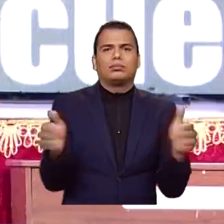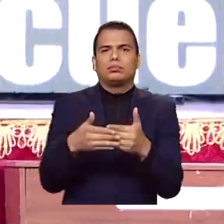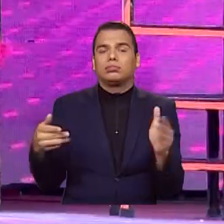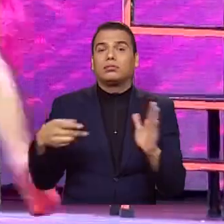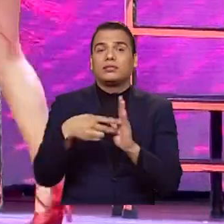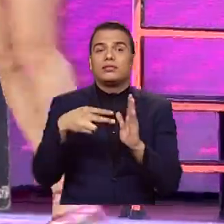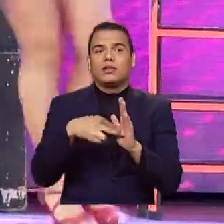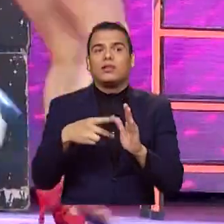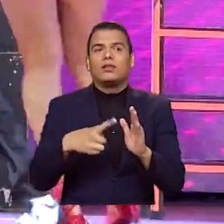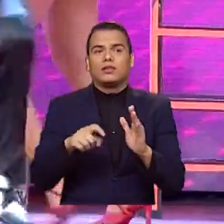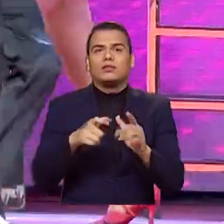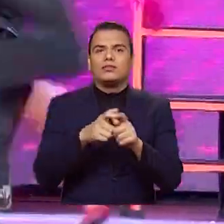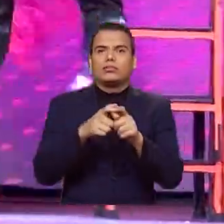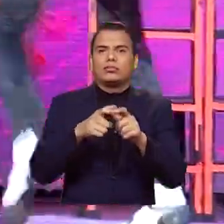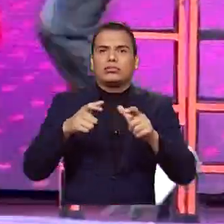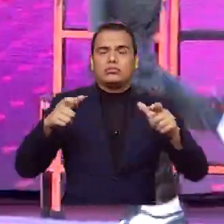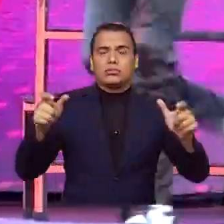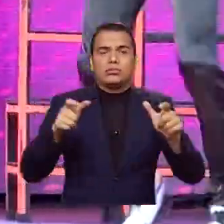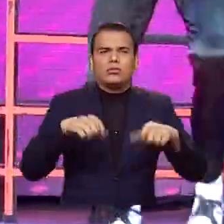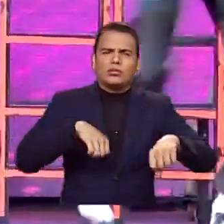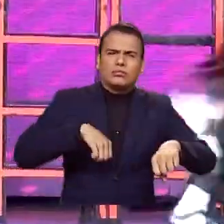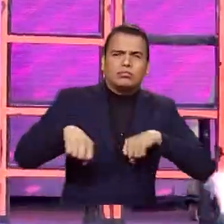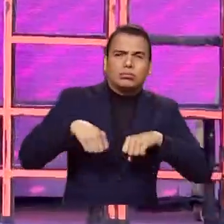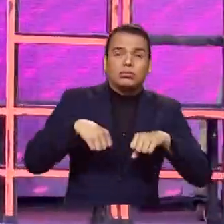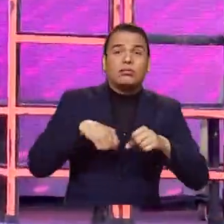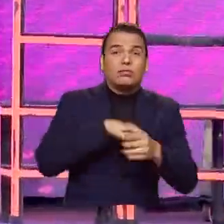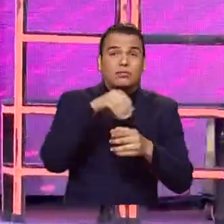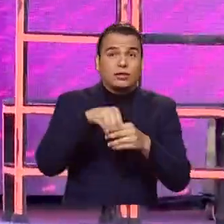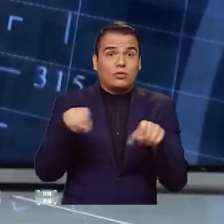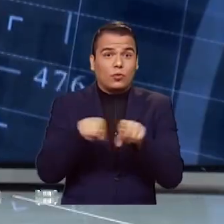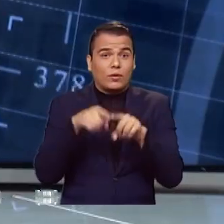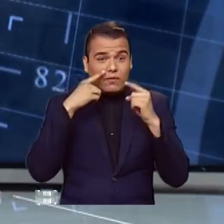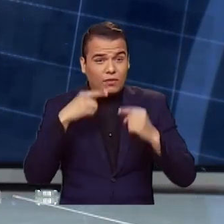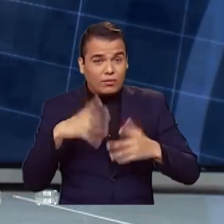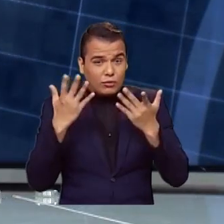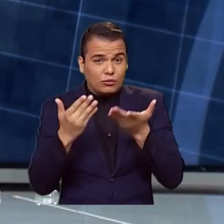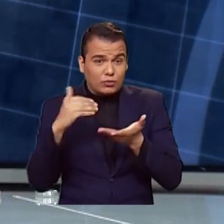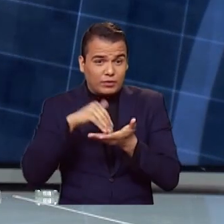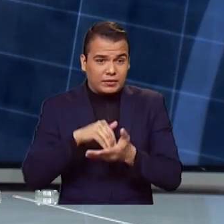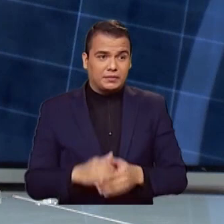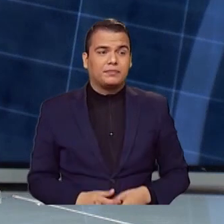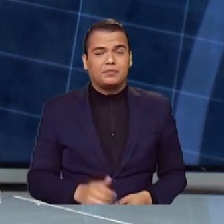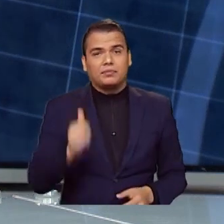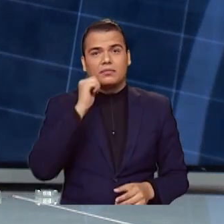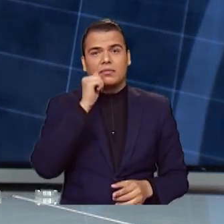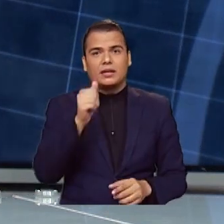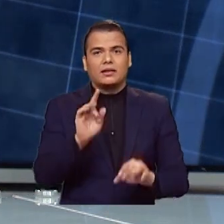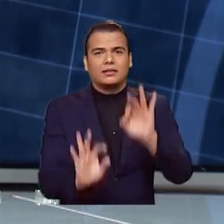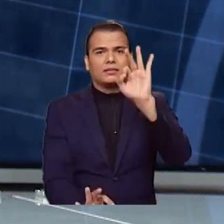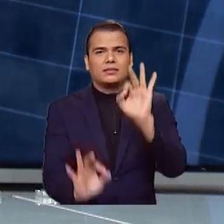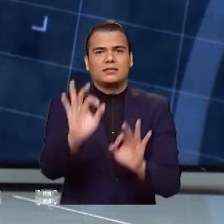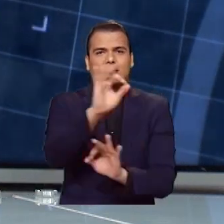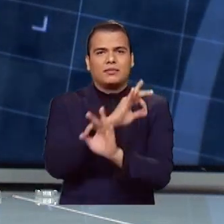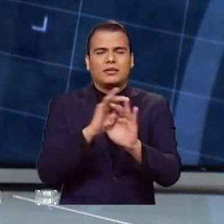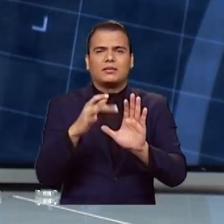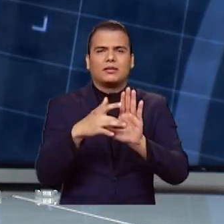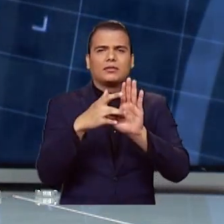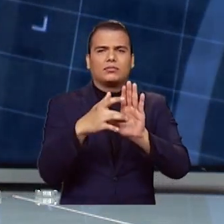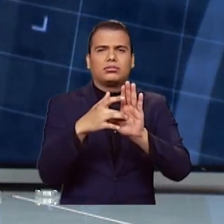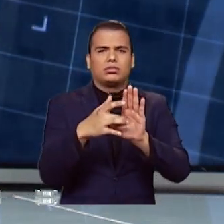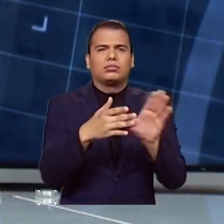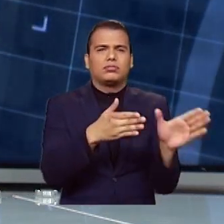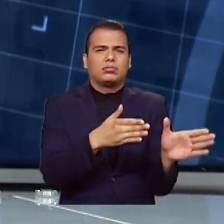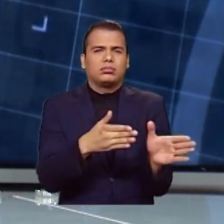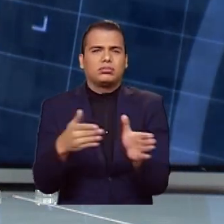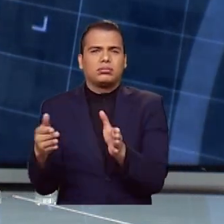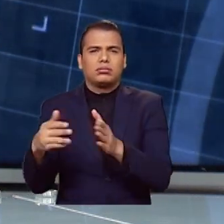muchas más lleguen a experiencias como la del Super Bowl. Y mañana se transmitirá por nuestro canal regional de televisión Telepacífico